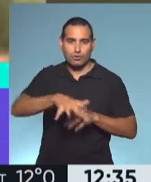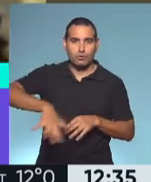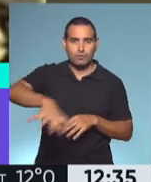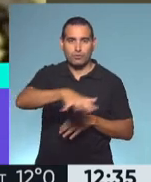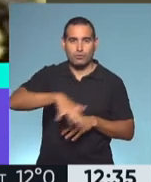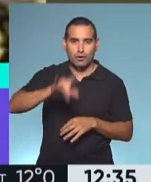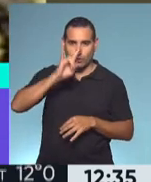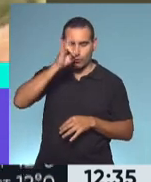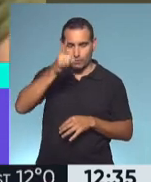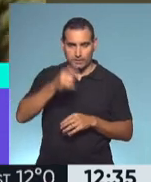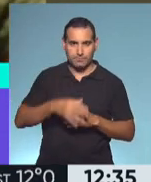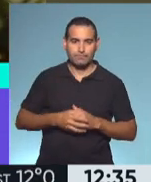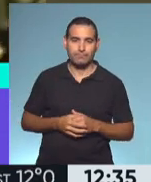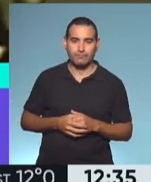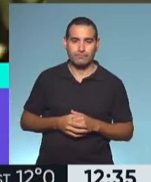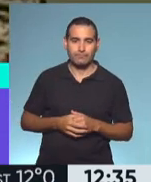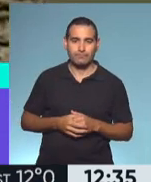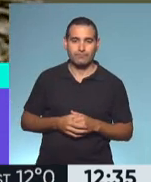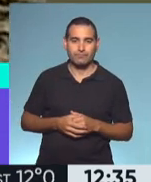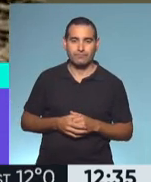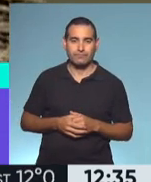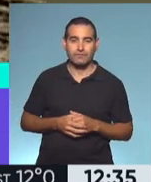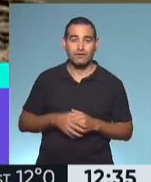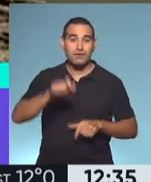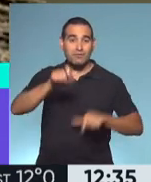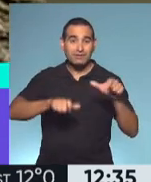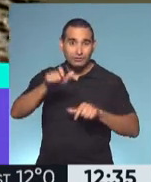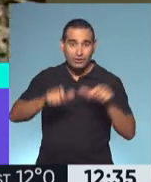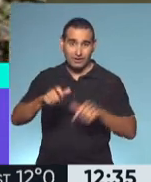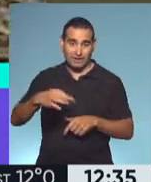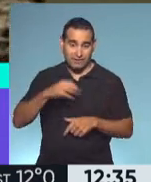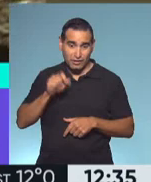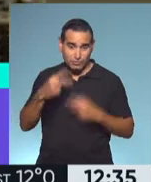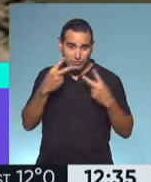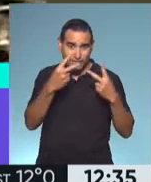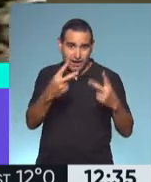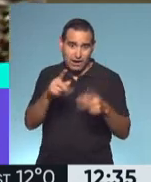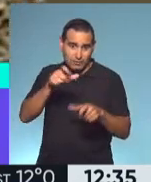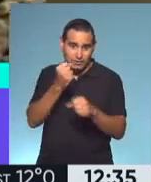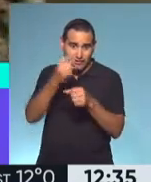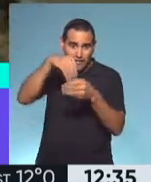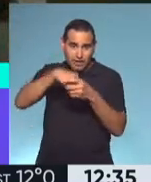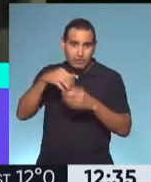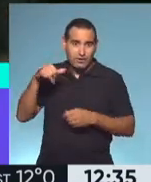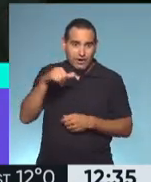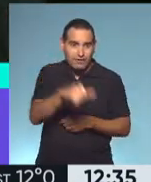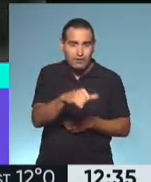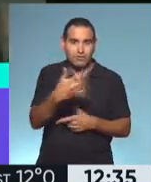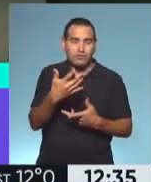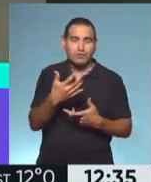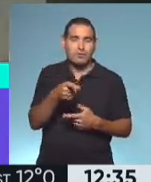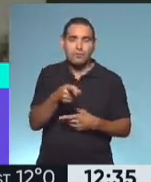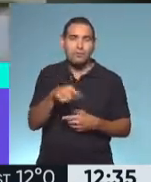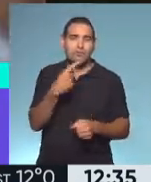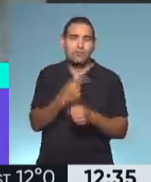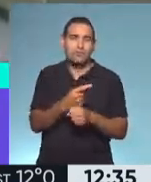zona uruguaya. Cuando se trata de la vida de los pasajeros, y cuando se trata de la vida de los tripulantes, y cuando se trata del transporte público, usted no